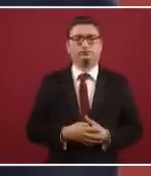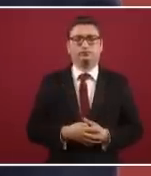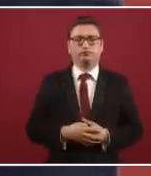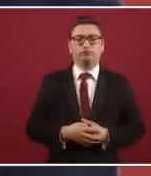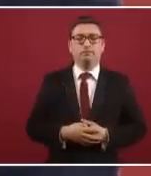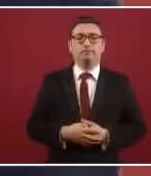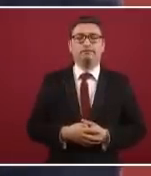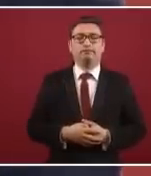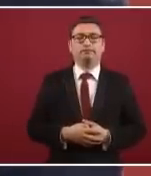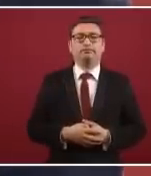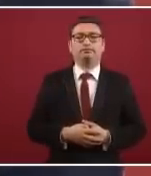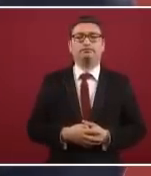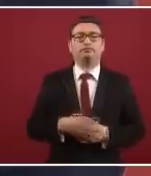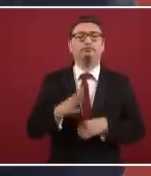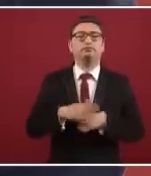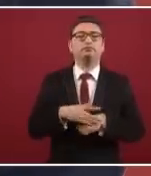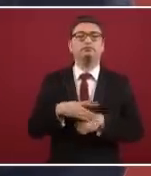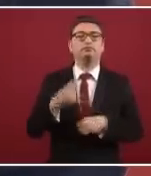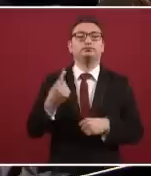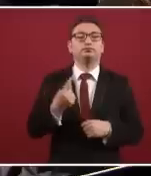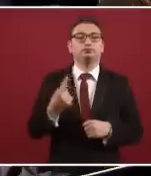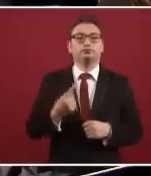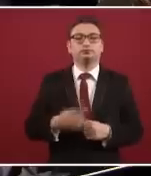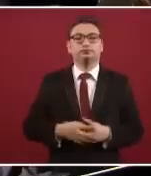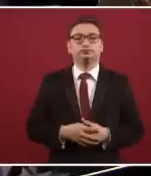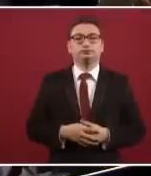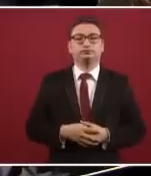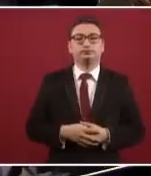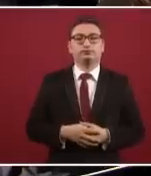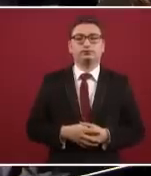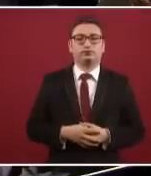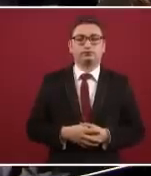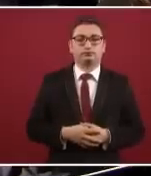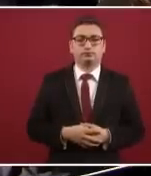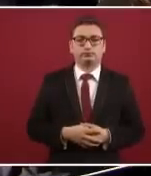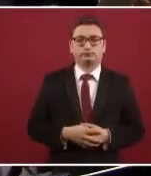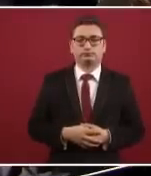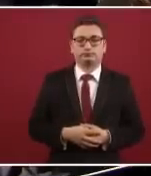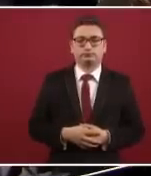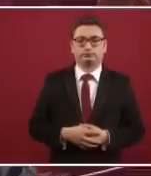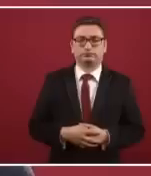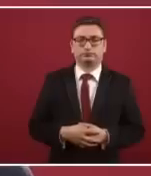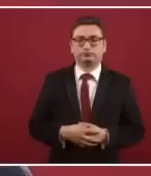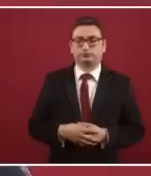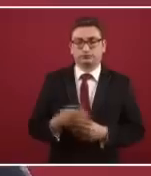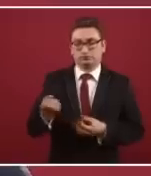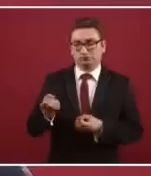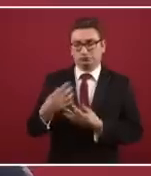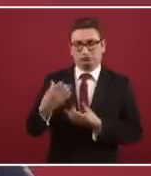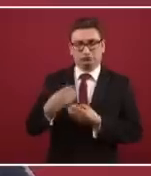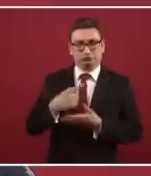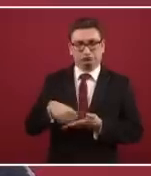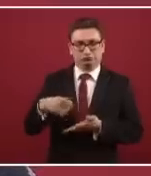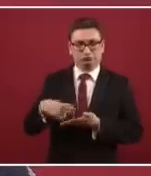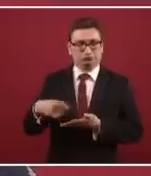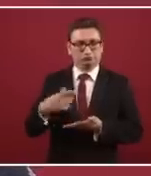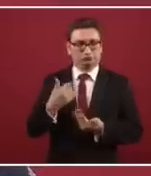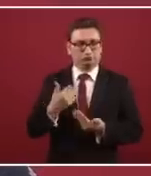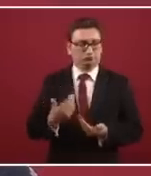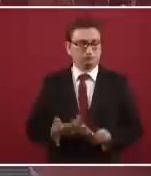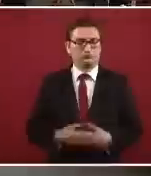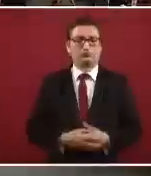porque no nos estaban abasteciendo de medicamentos.